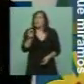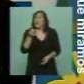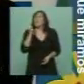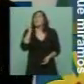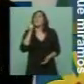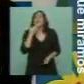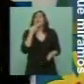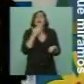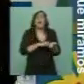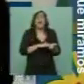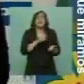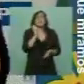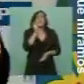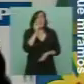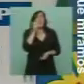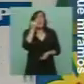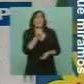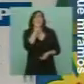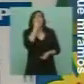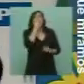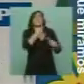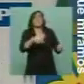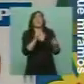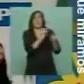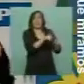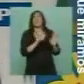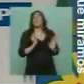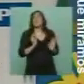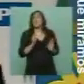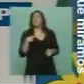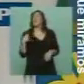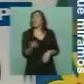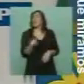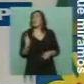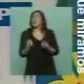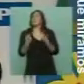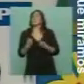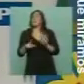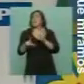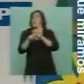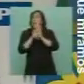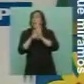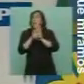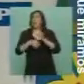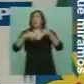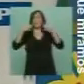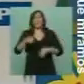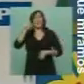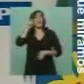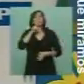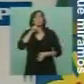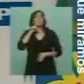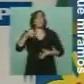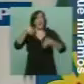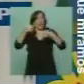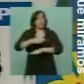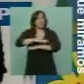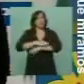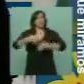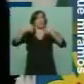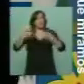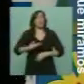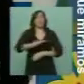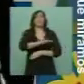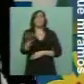estoy hablando y de qué intereses pero la verdad que nosotros necesitamos una ley de ética pública también para ese